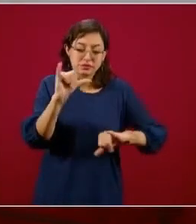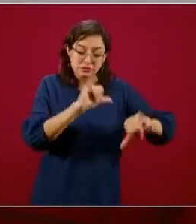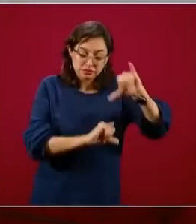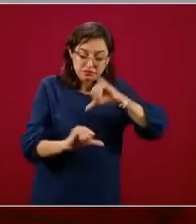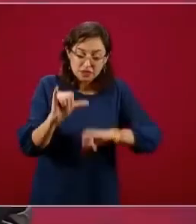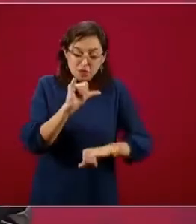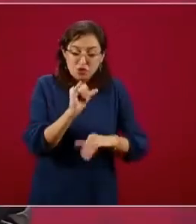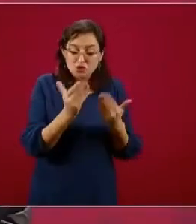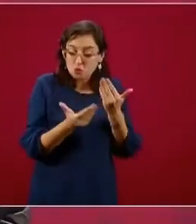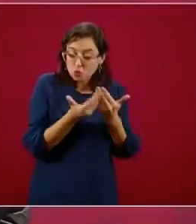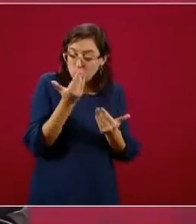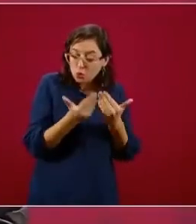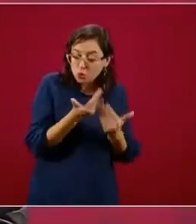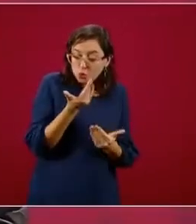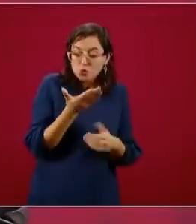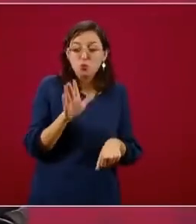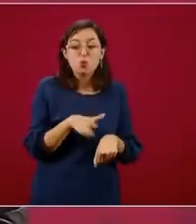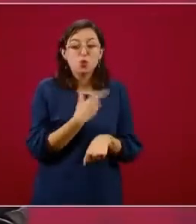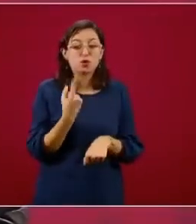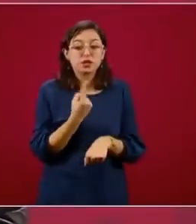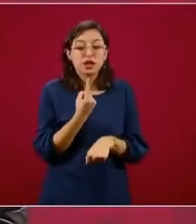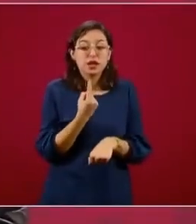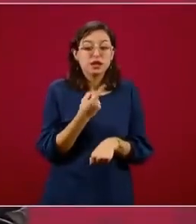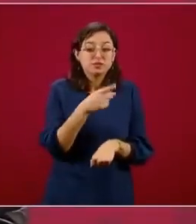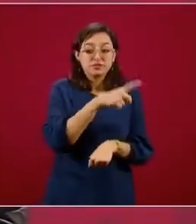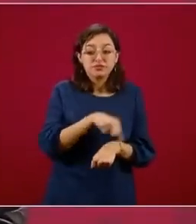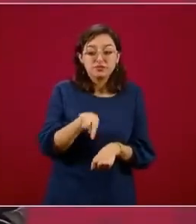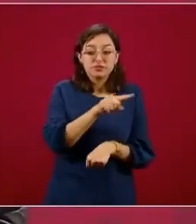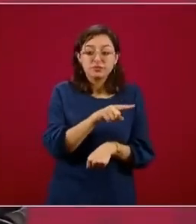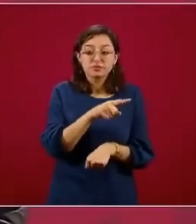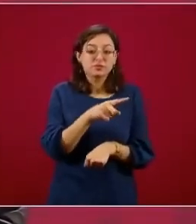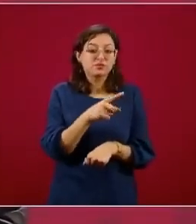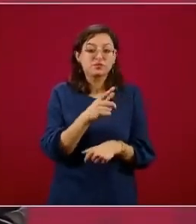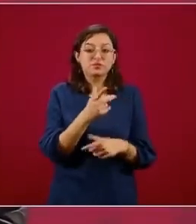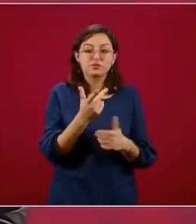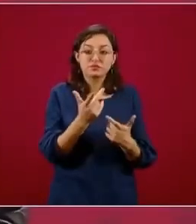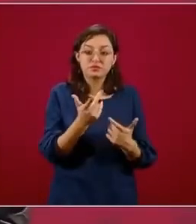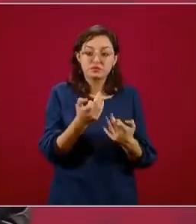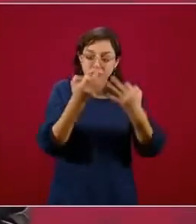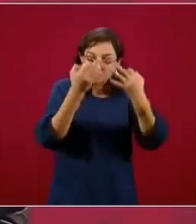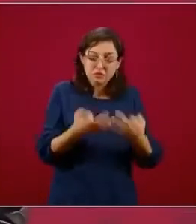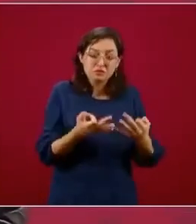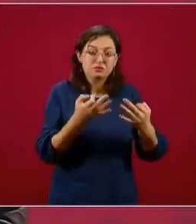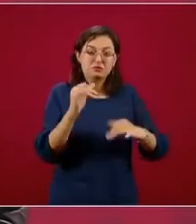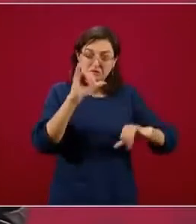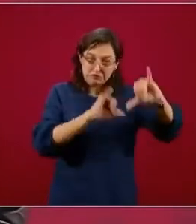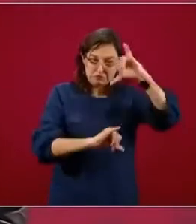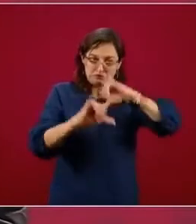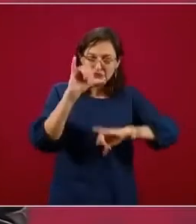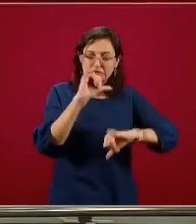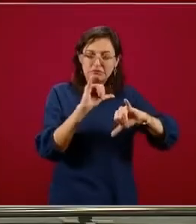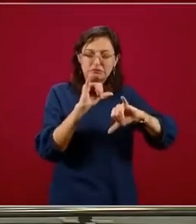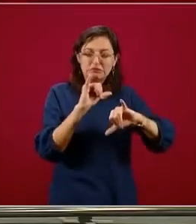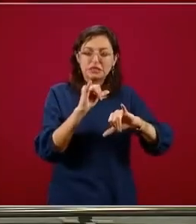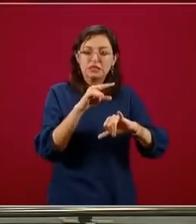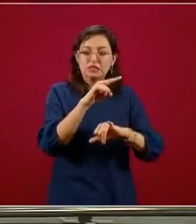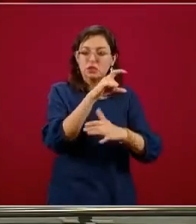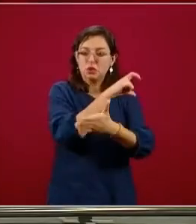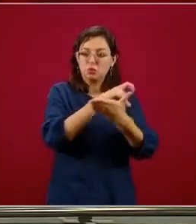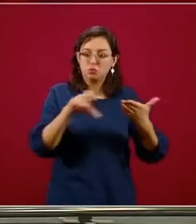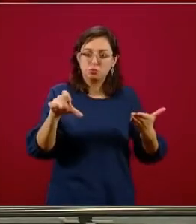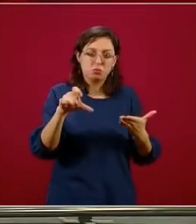laboratorios y eso también tenía que ver con la disponibilidad de kits comerciales que los laboratorios pueden